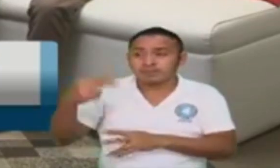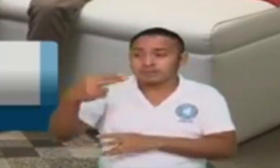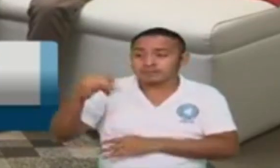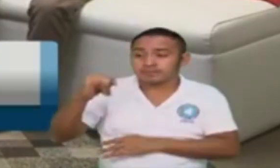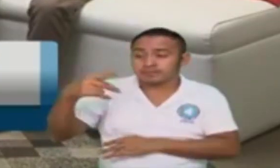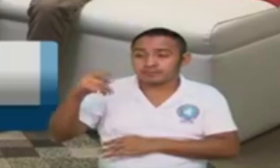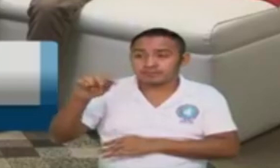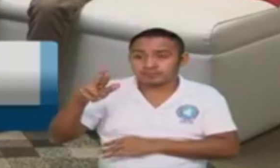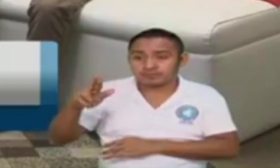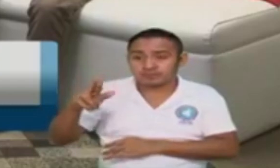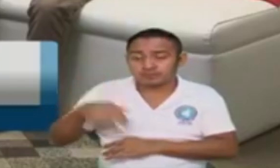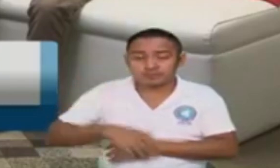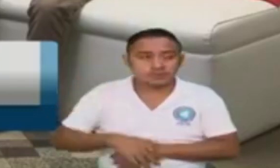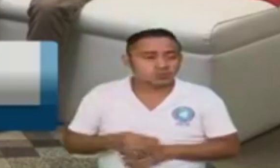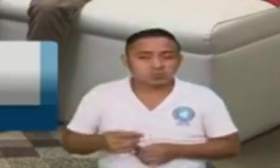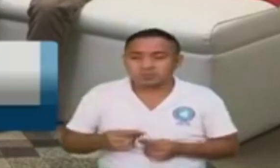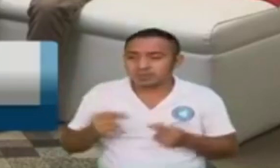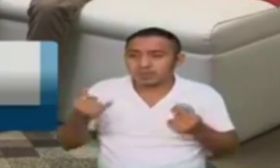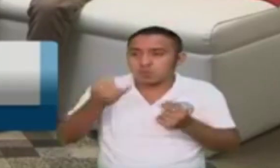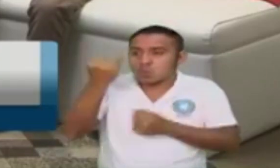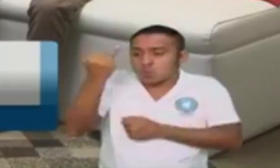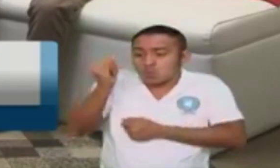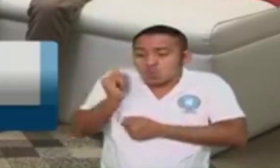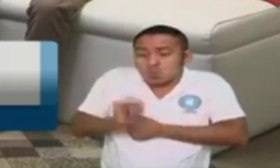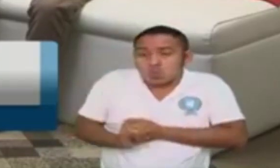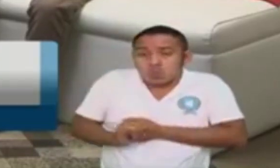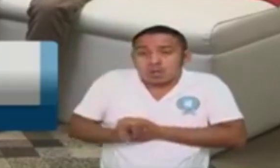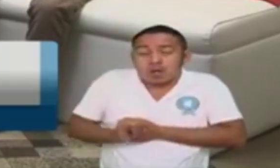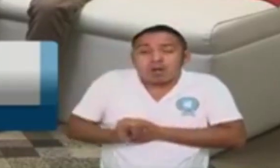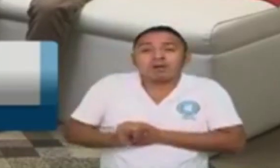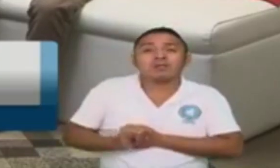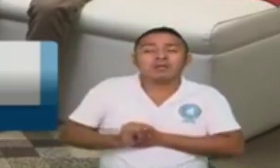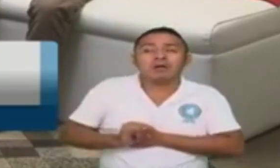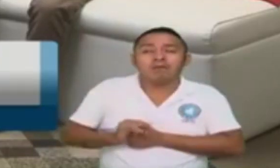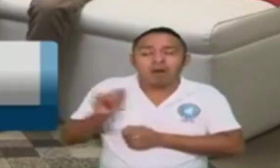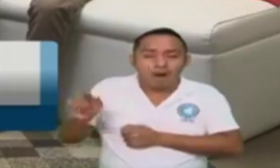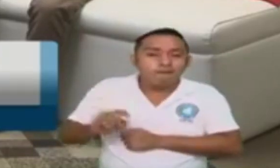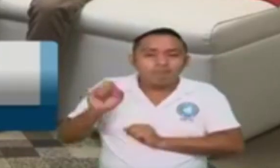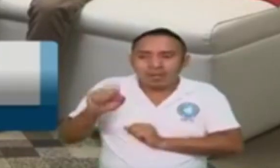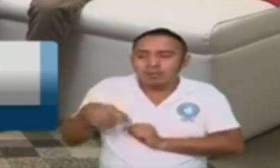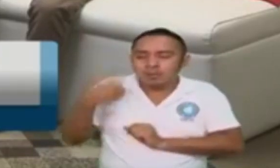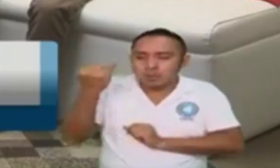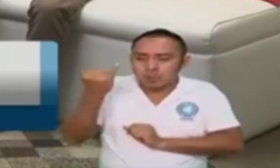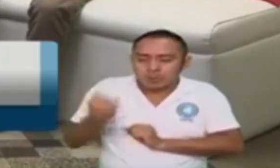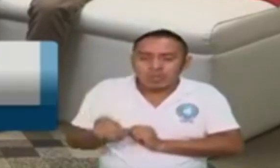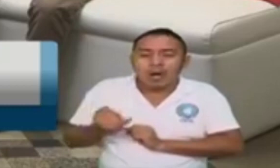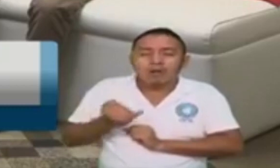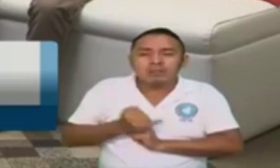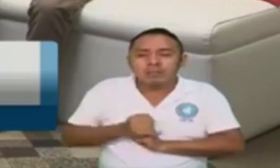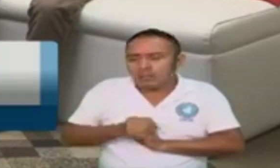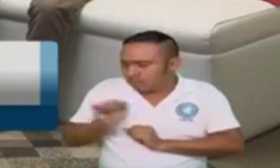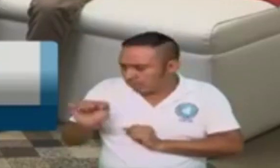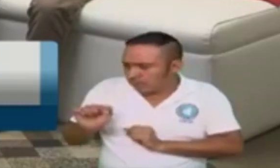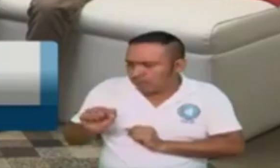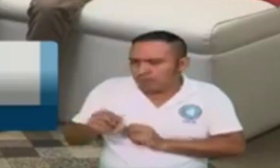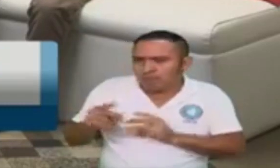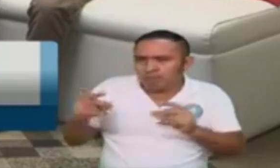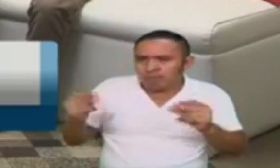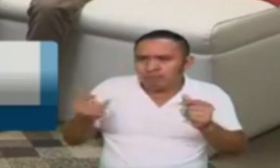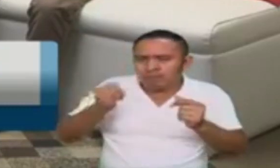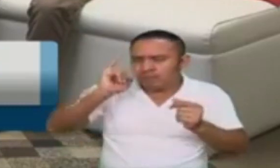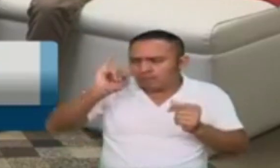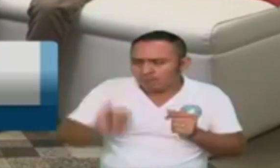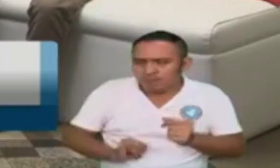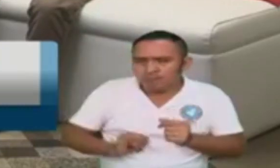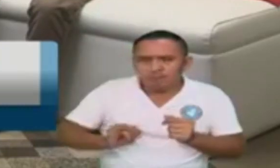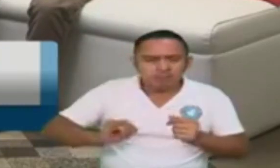paciente puede perder peso rápido, ya son signos clínicos, ¿no? Por sí, correcto. Entonces el paciente puede perder peso rápido, se puede adelgazar muy